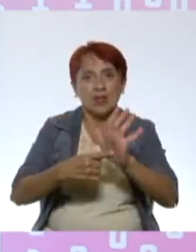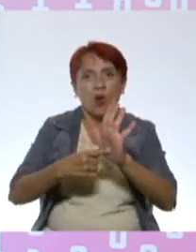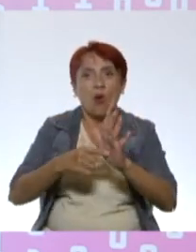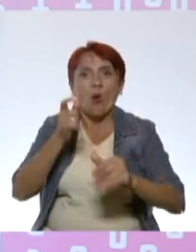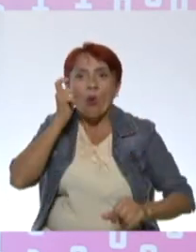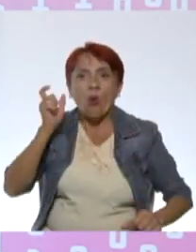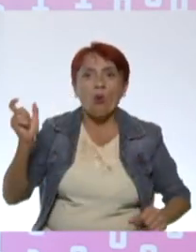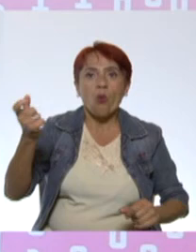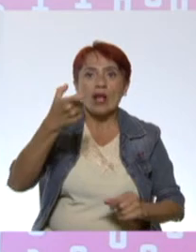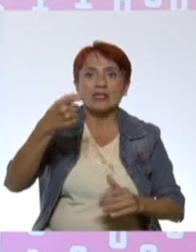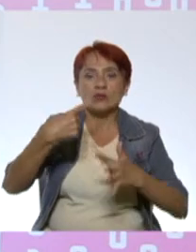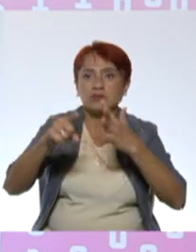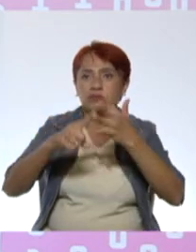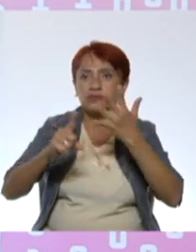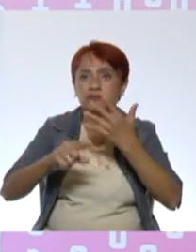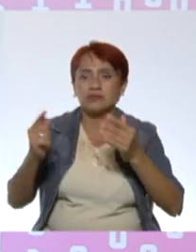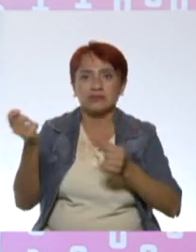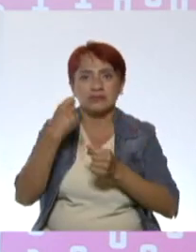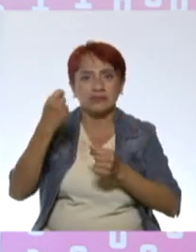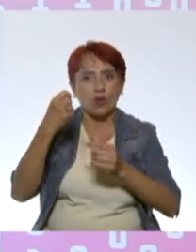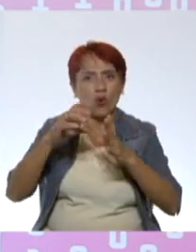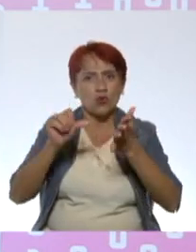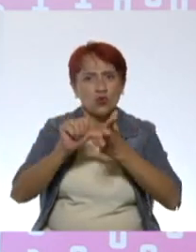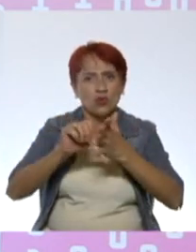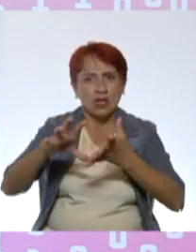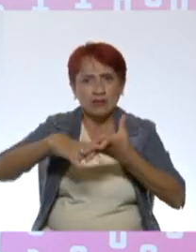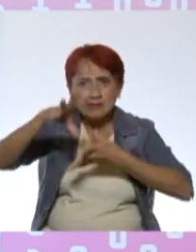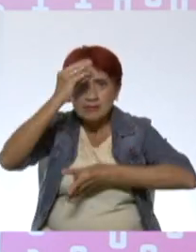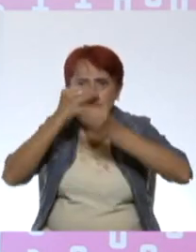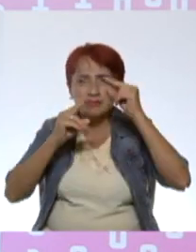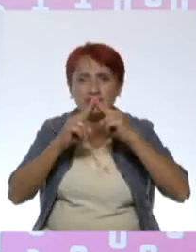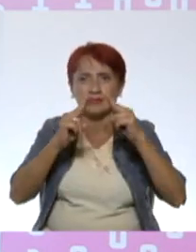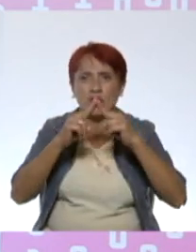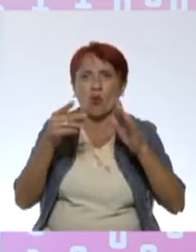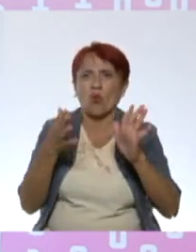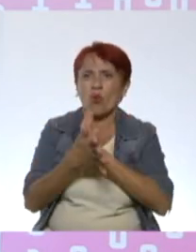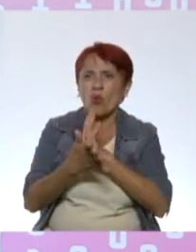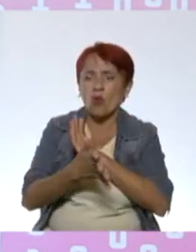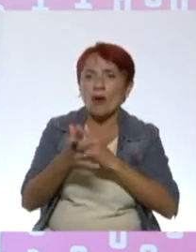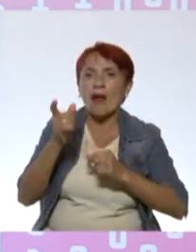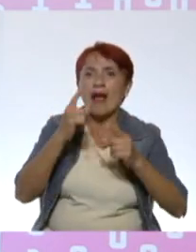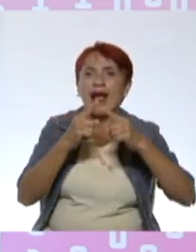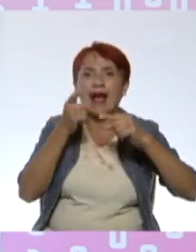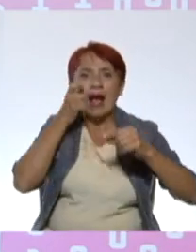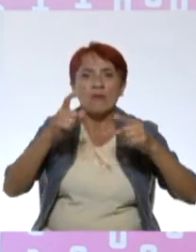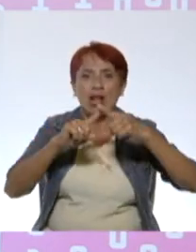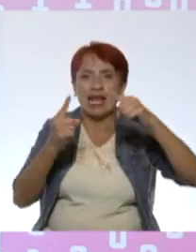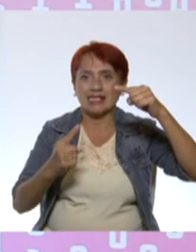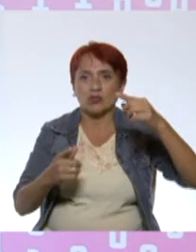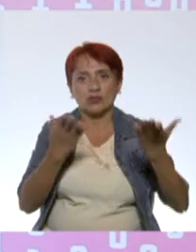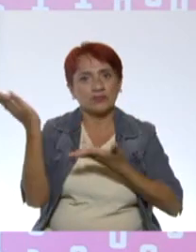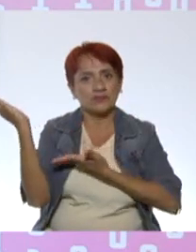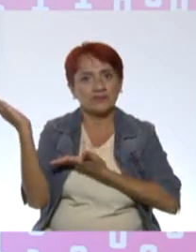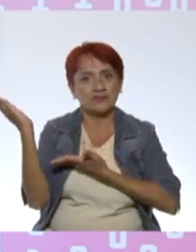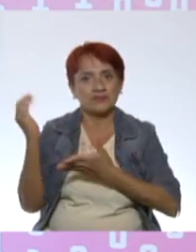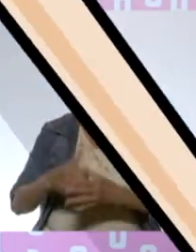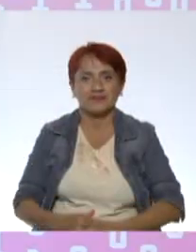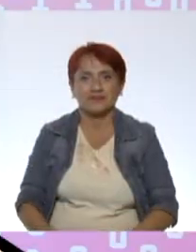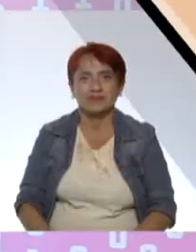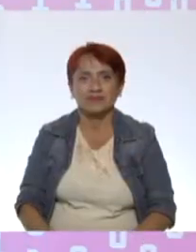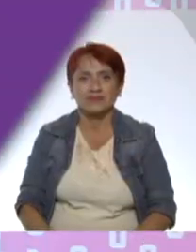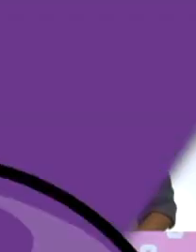CEBIT del Estado Guárico nos presenta el siguiente video tutorial, en donde aprenderemos a identificar campos eléctricos. Adelante,